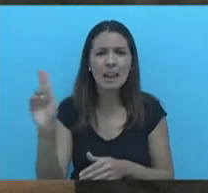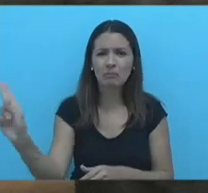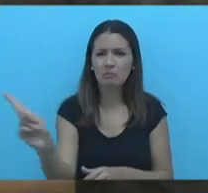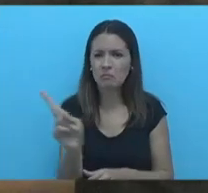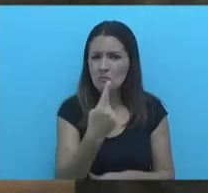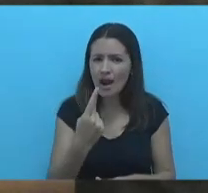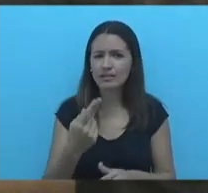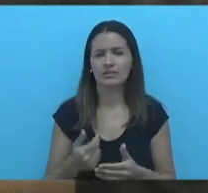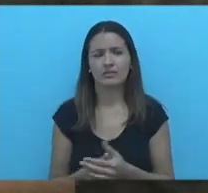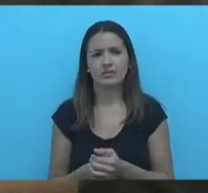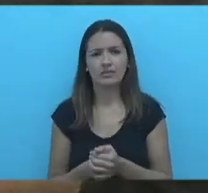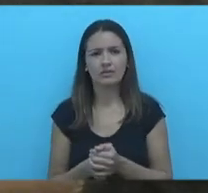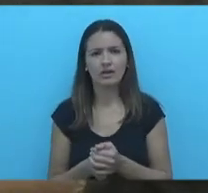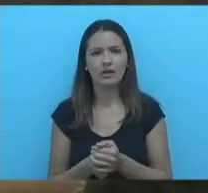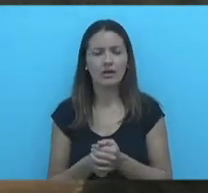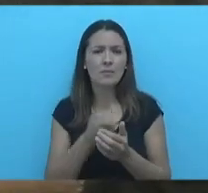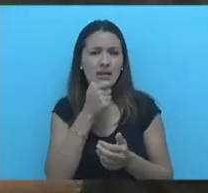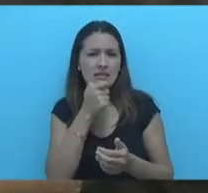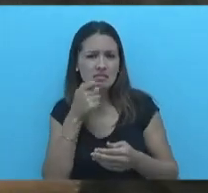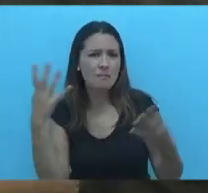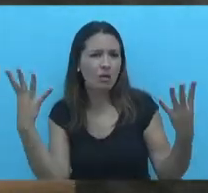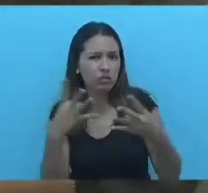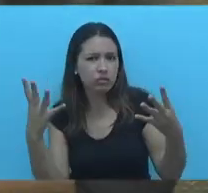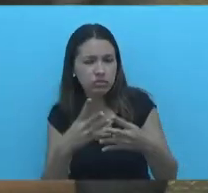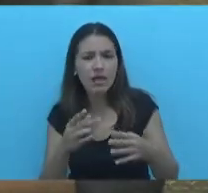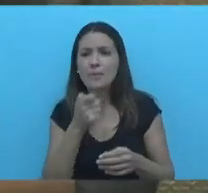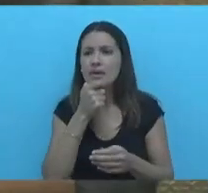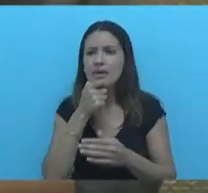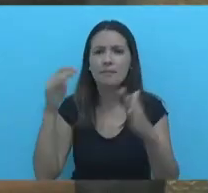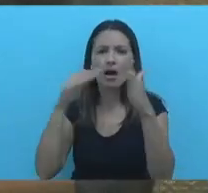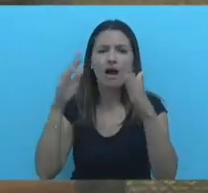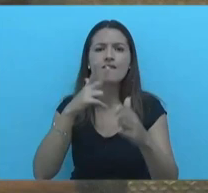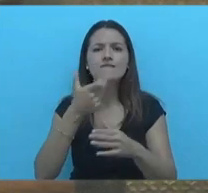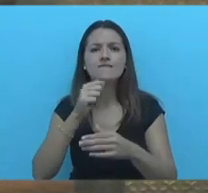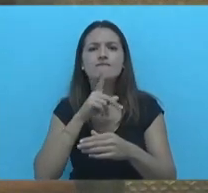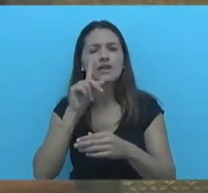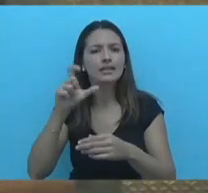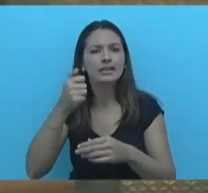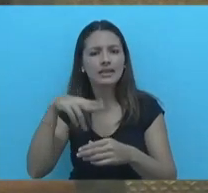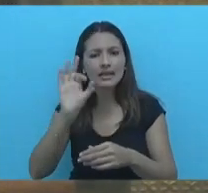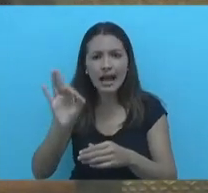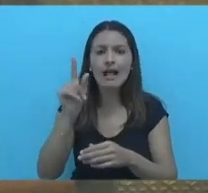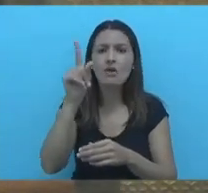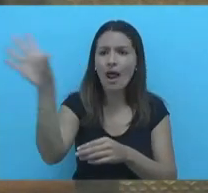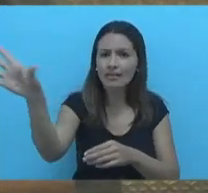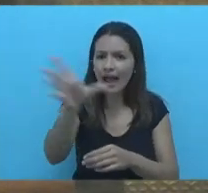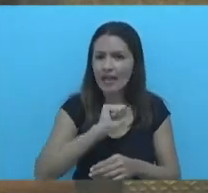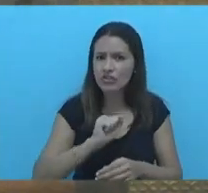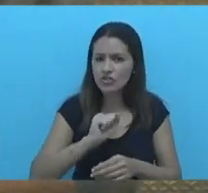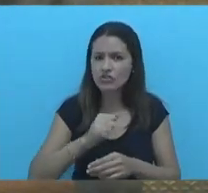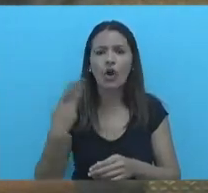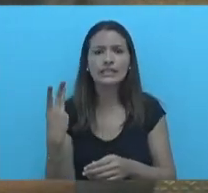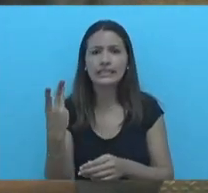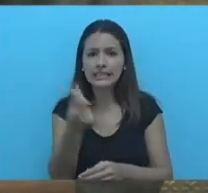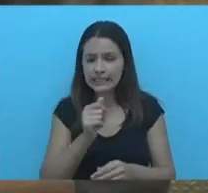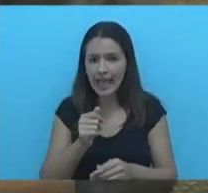Y como el manejo del mar Mediterráneo le convenía al Vaticano, cuando se triunfó y el Vaticano se quedó con el dinero que